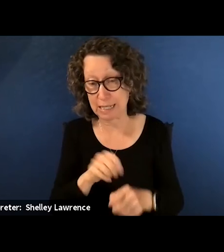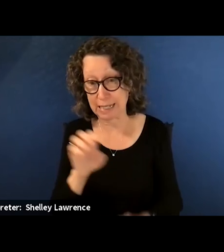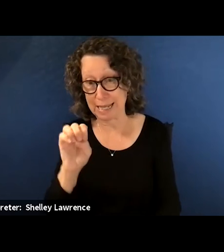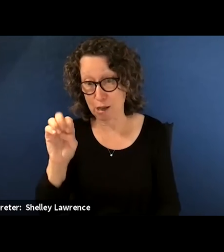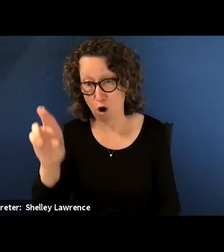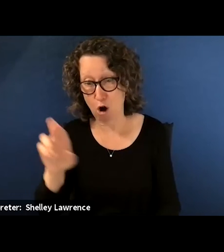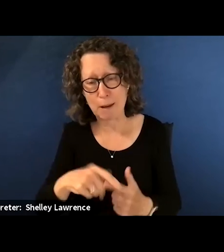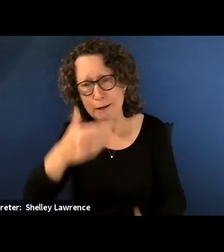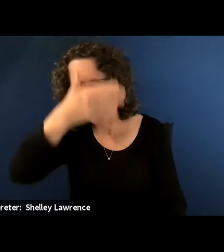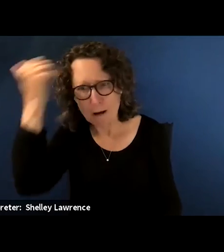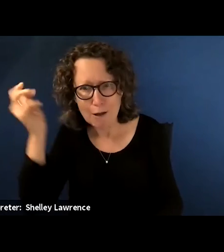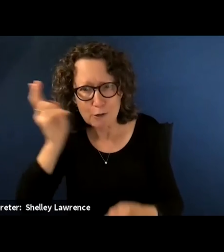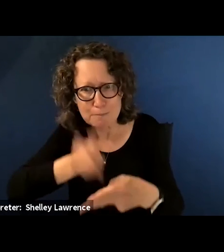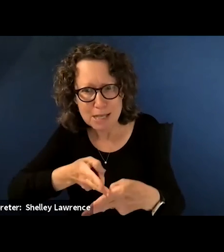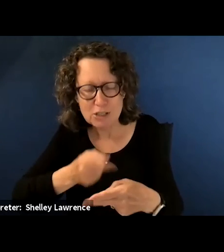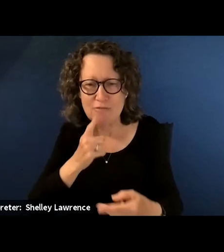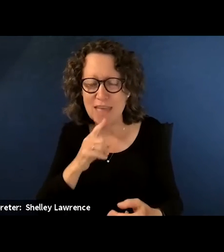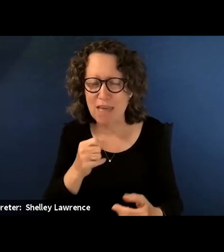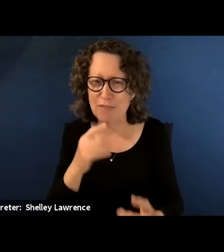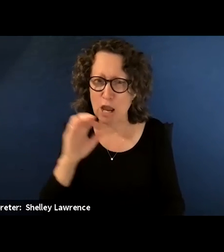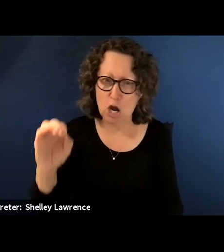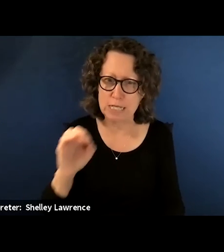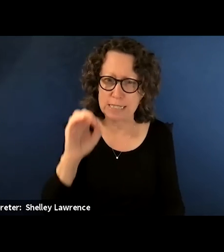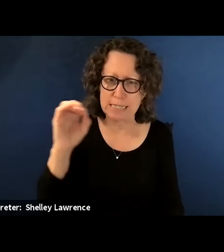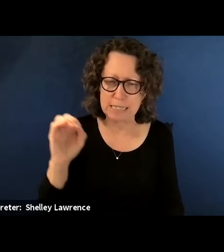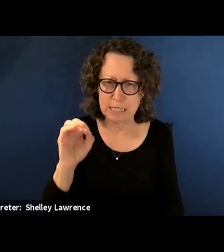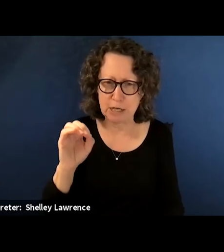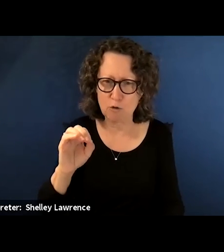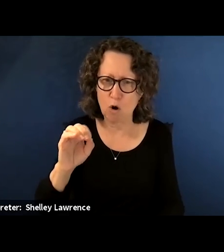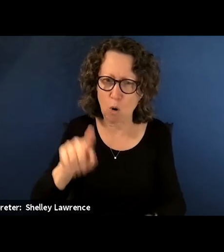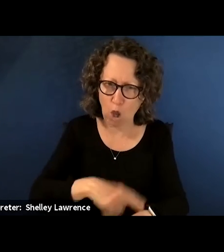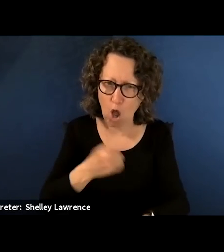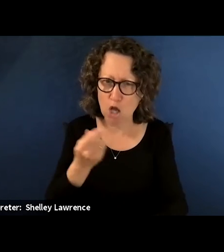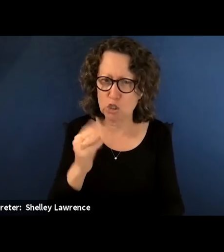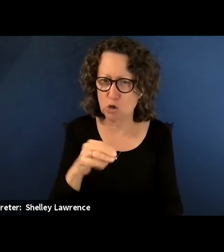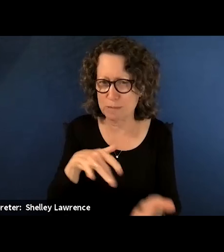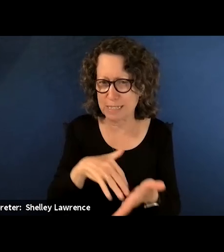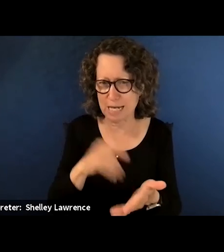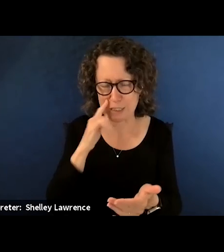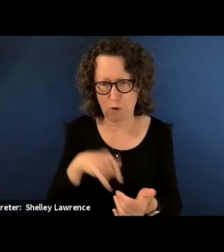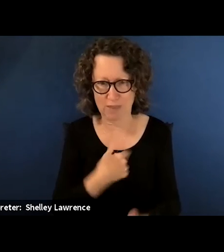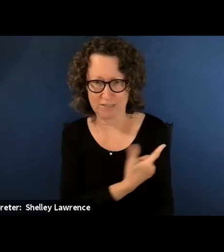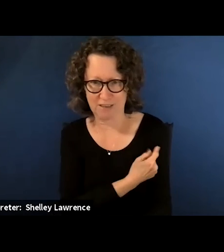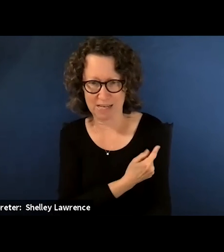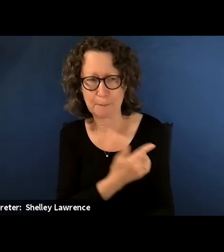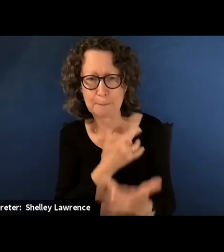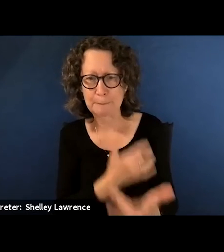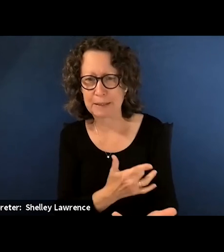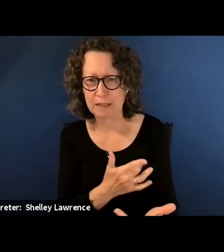el doctor de la sala de urgencia ignora que